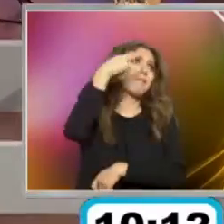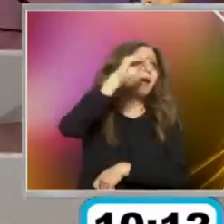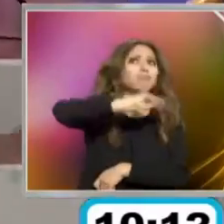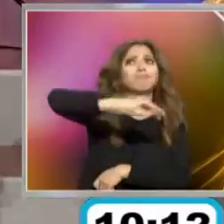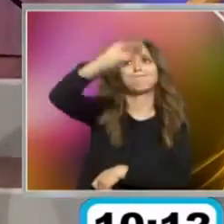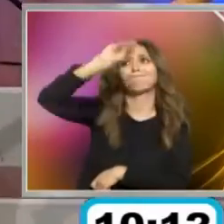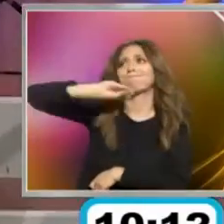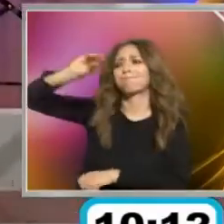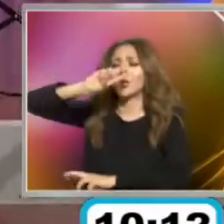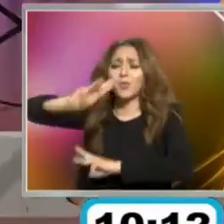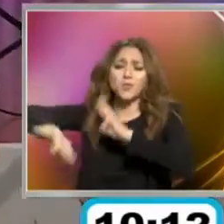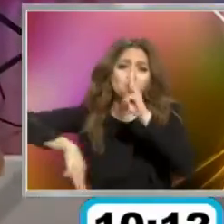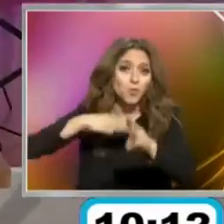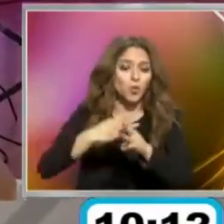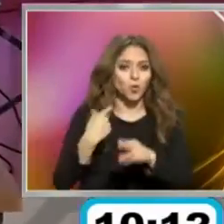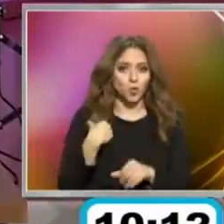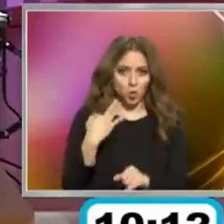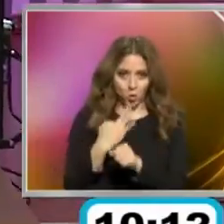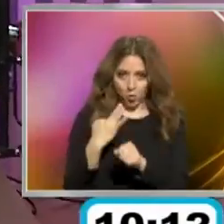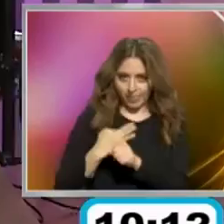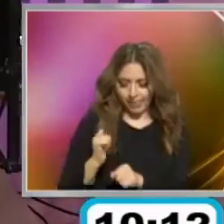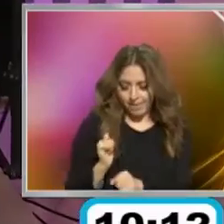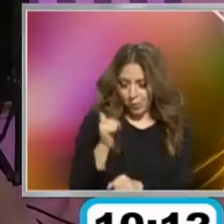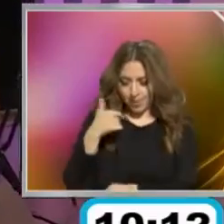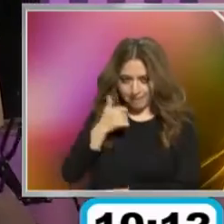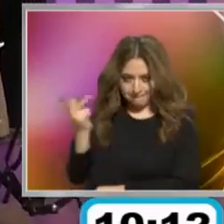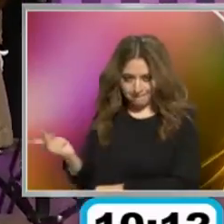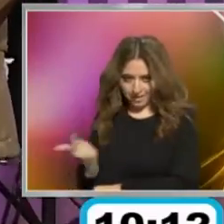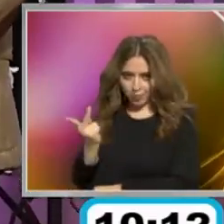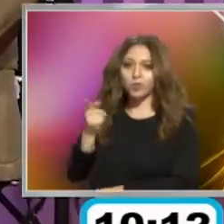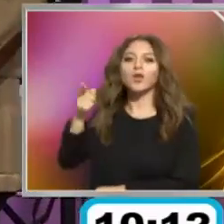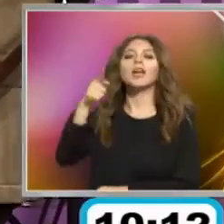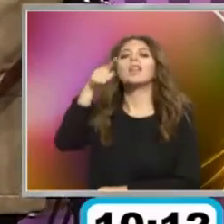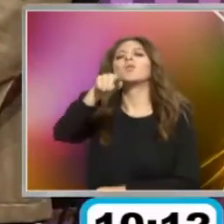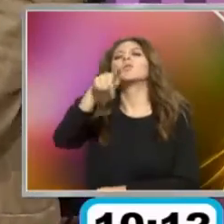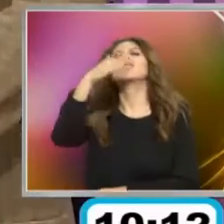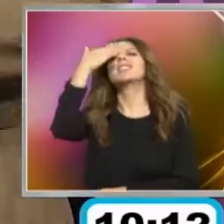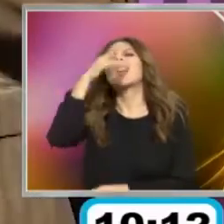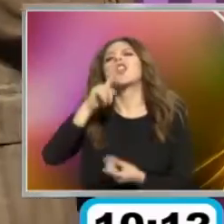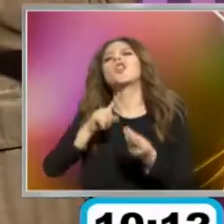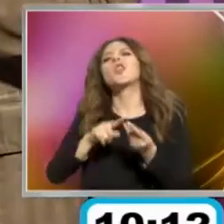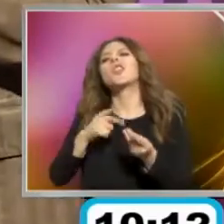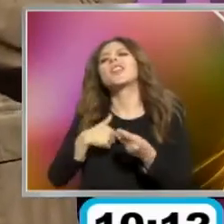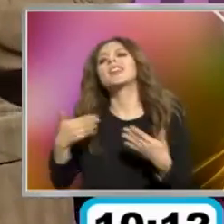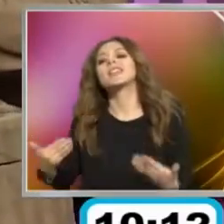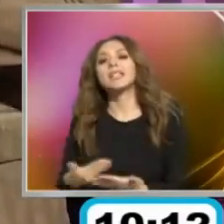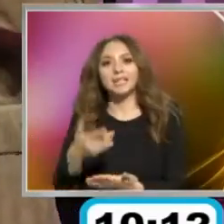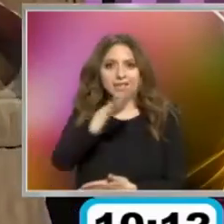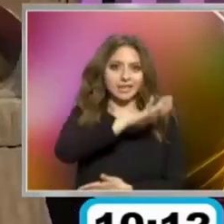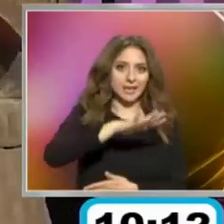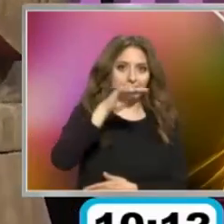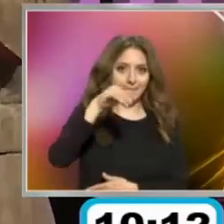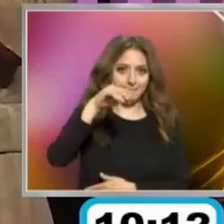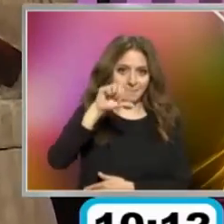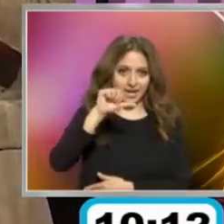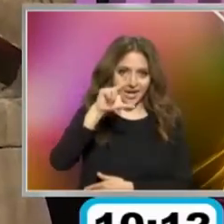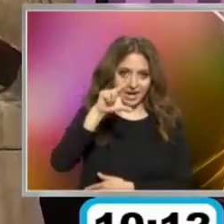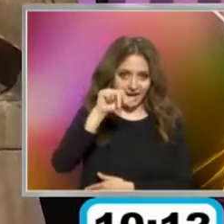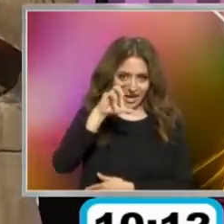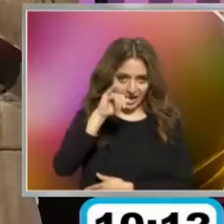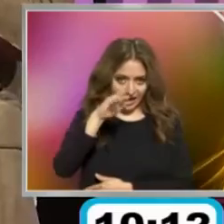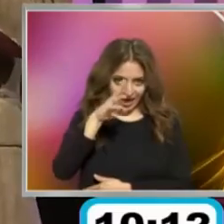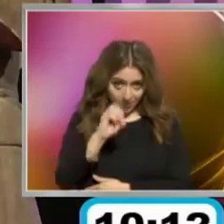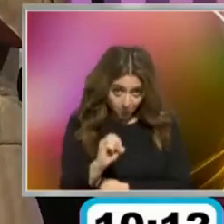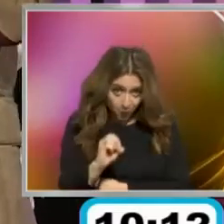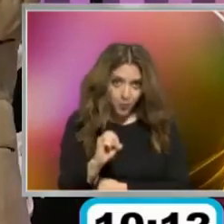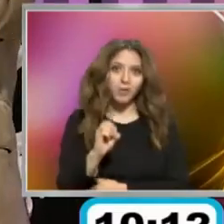partes. Yo tengo que aprovechar y hacerles una pregunta. Adivinen de dónde soy yo. Yo soy de Maracaibo. Vaya. Y ustedes tienen un